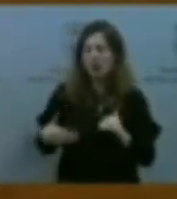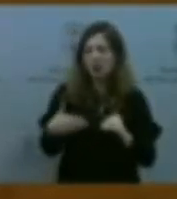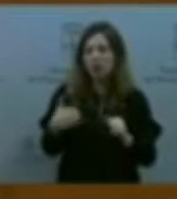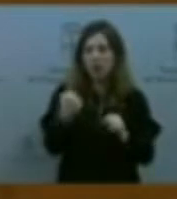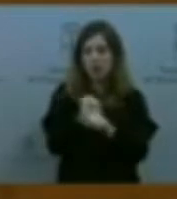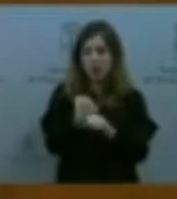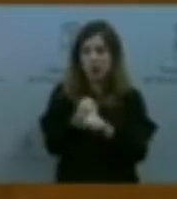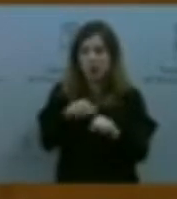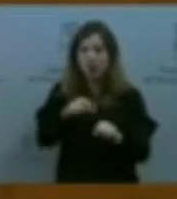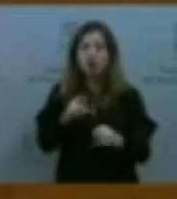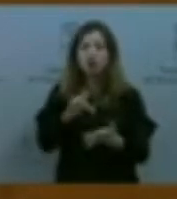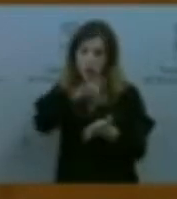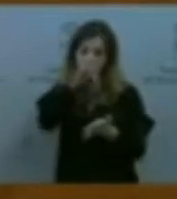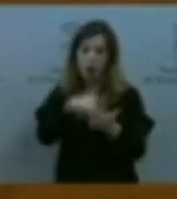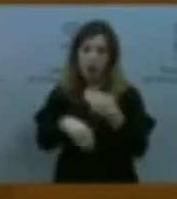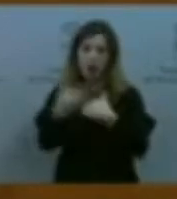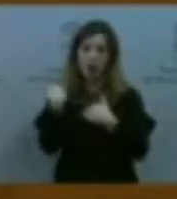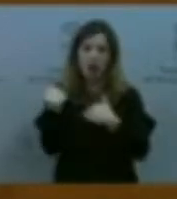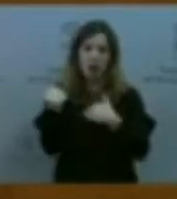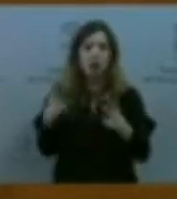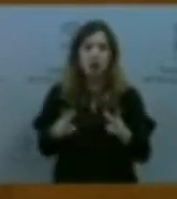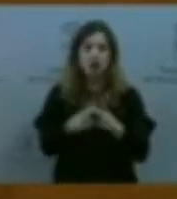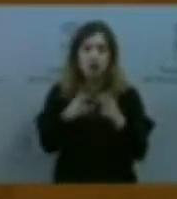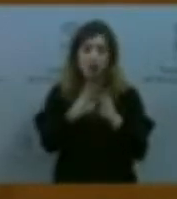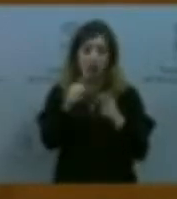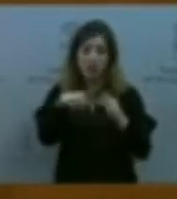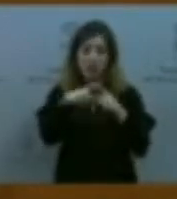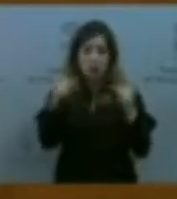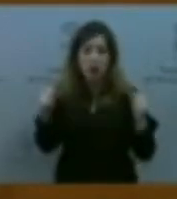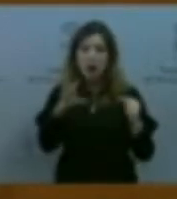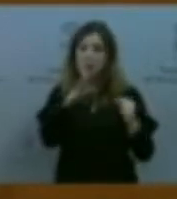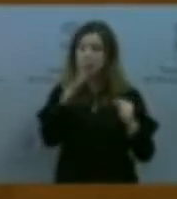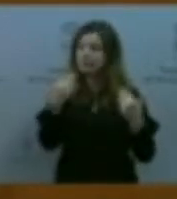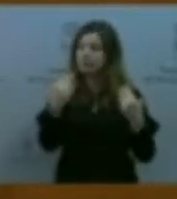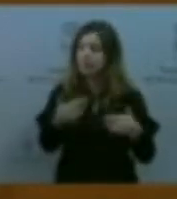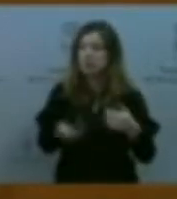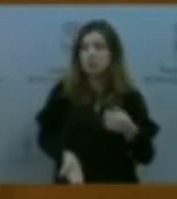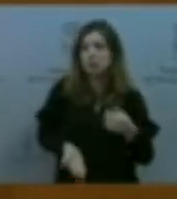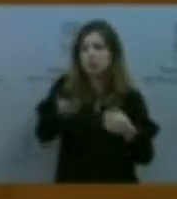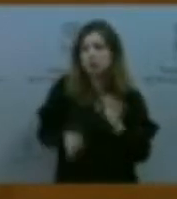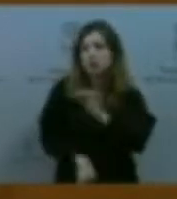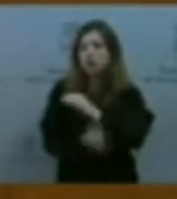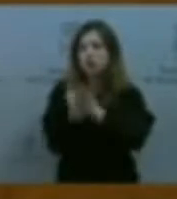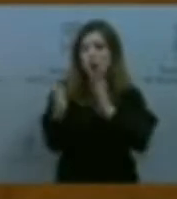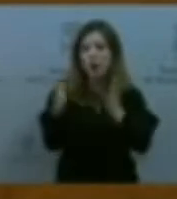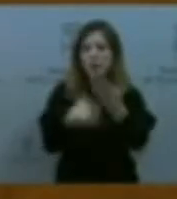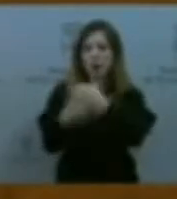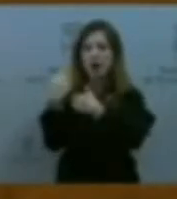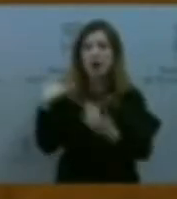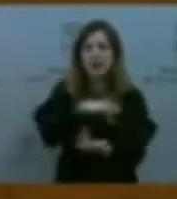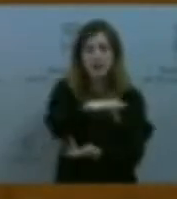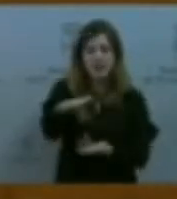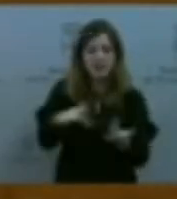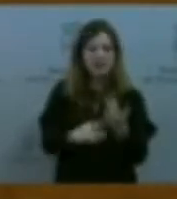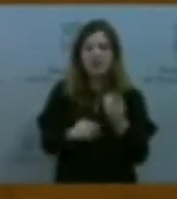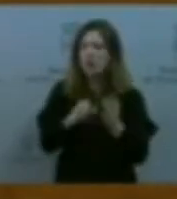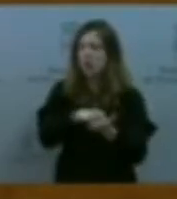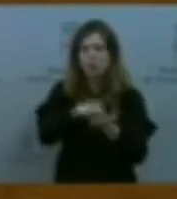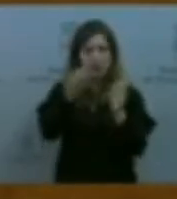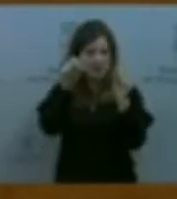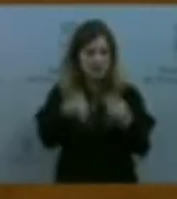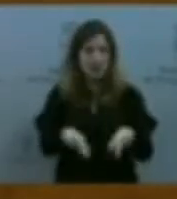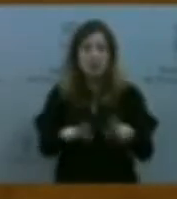forma excepcionalmente importante en la época de crisis, sin ningún género de dudas. Pero, claro, perdemos de